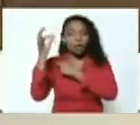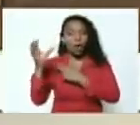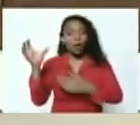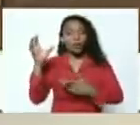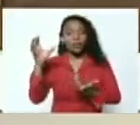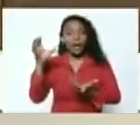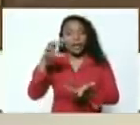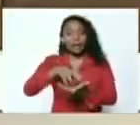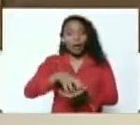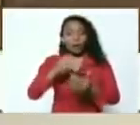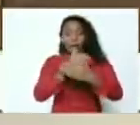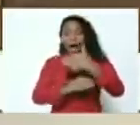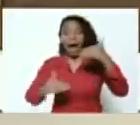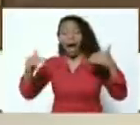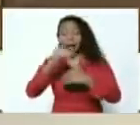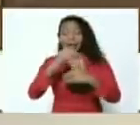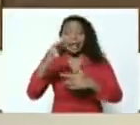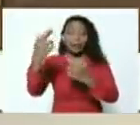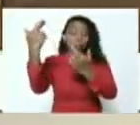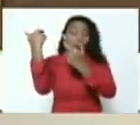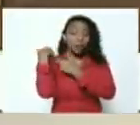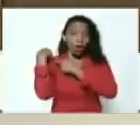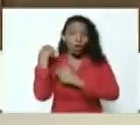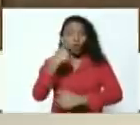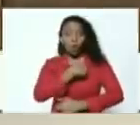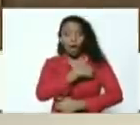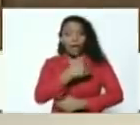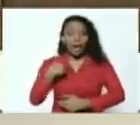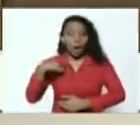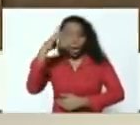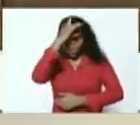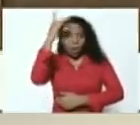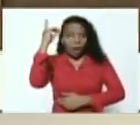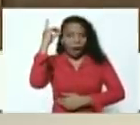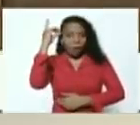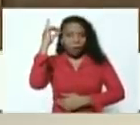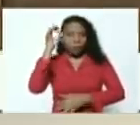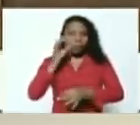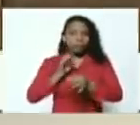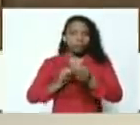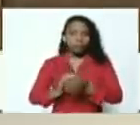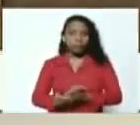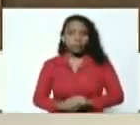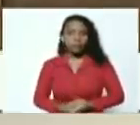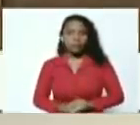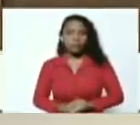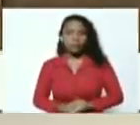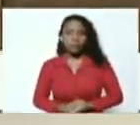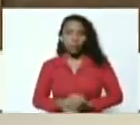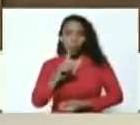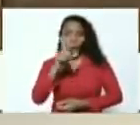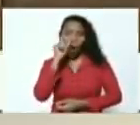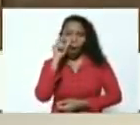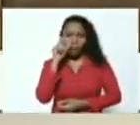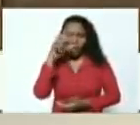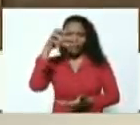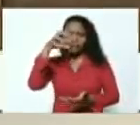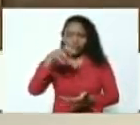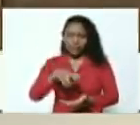esta altísima responsabilidad. Yo quisiera que el compañero Diosdado Cabello, un hombre de